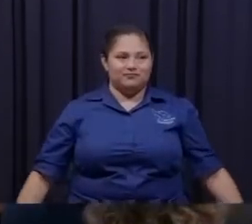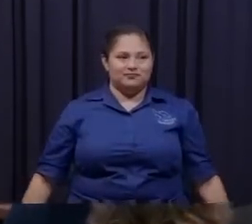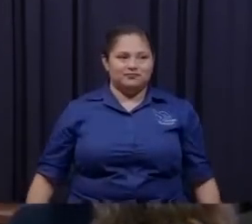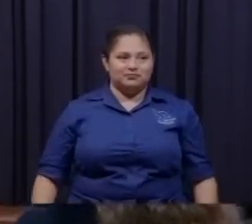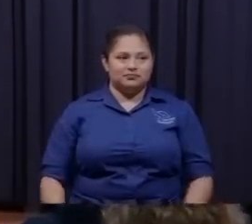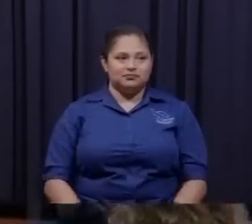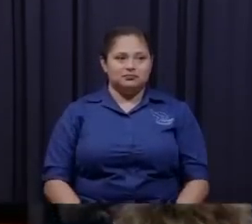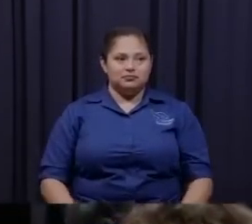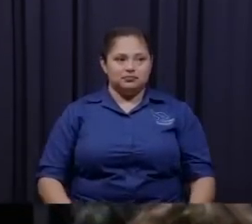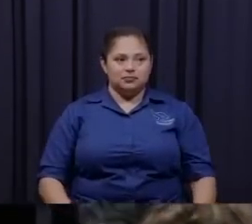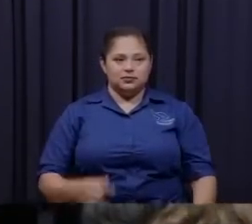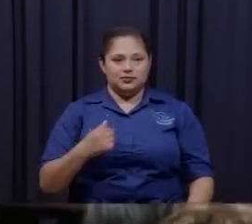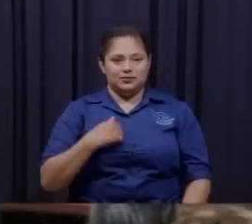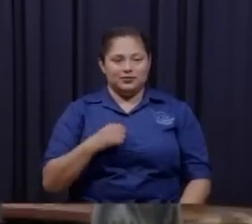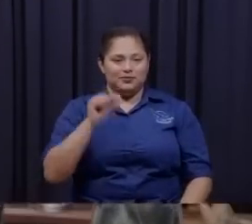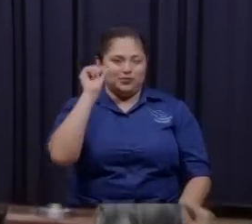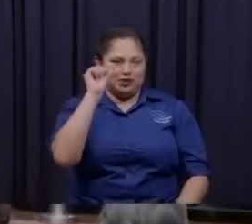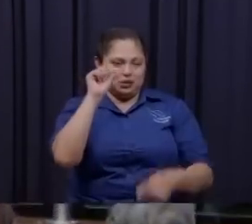un cachito legalista incluso.